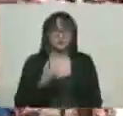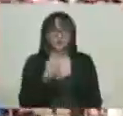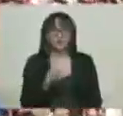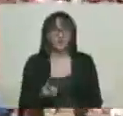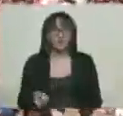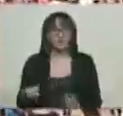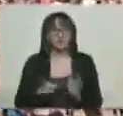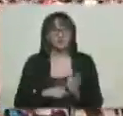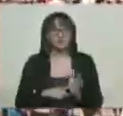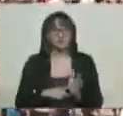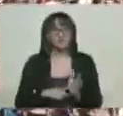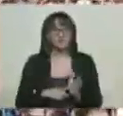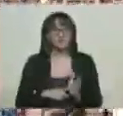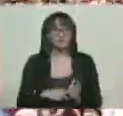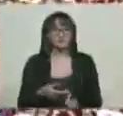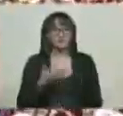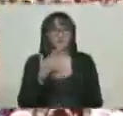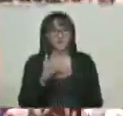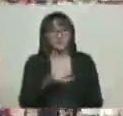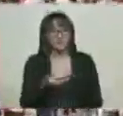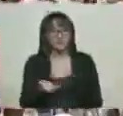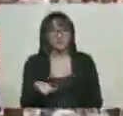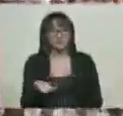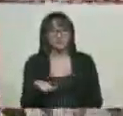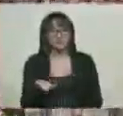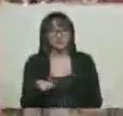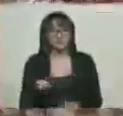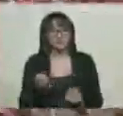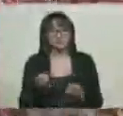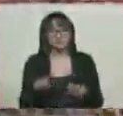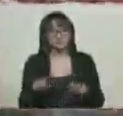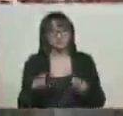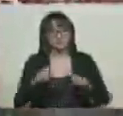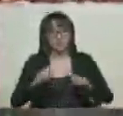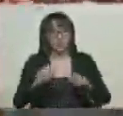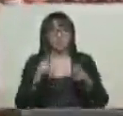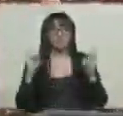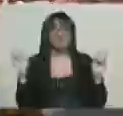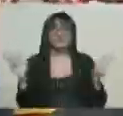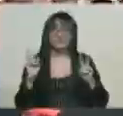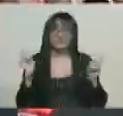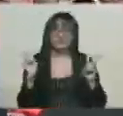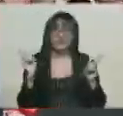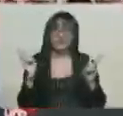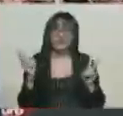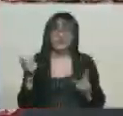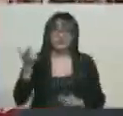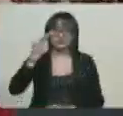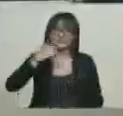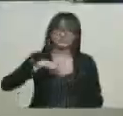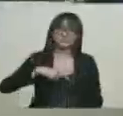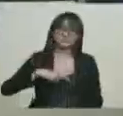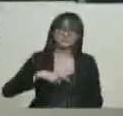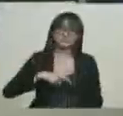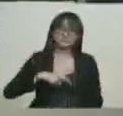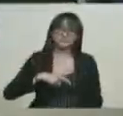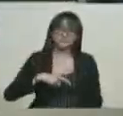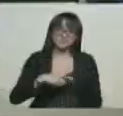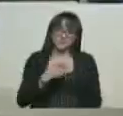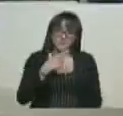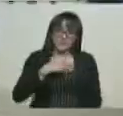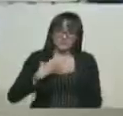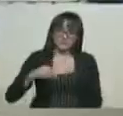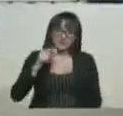hoy. Si ustedes me dan una gran victoria a este humilde obrero, a este